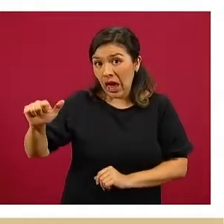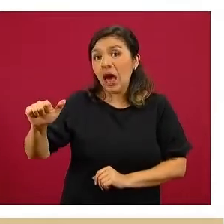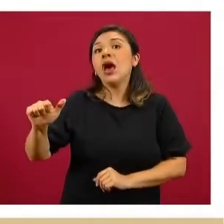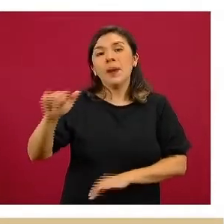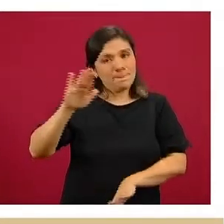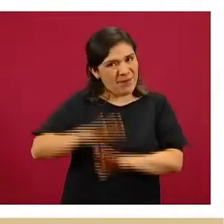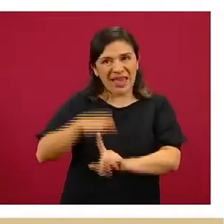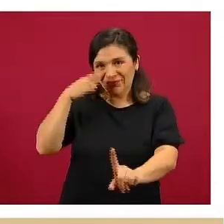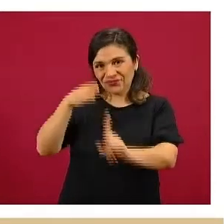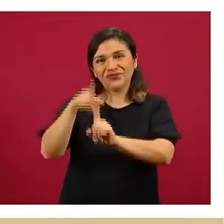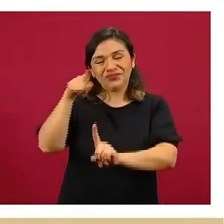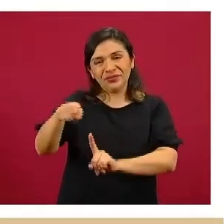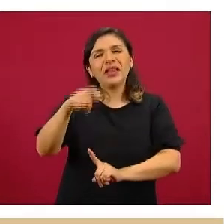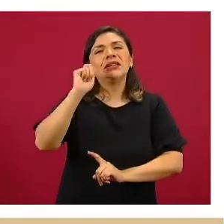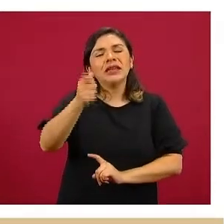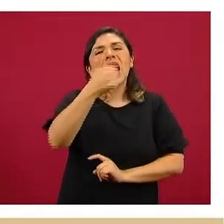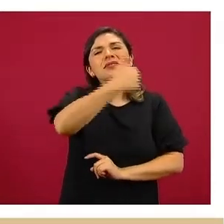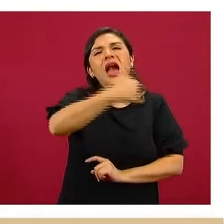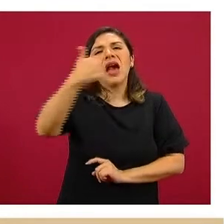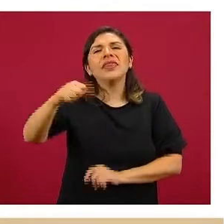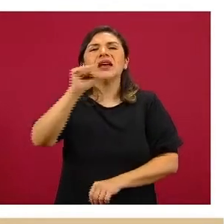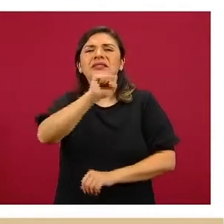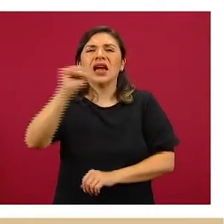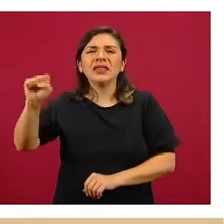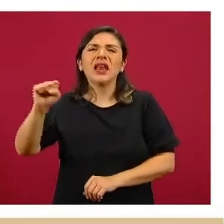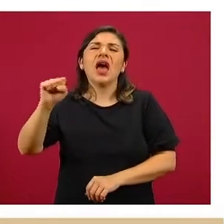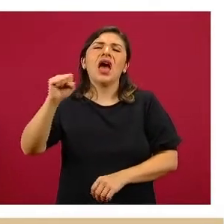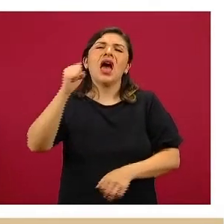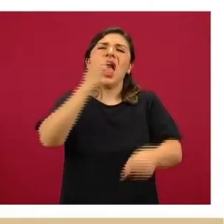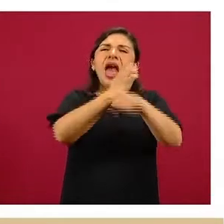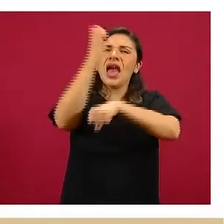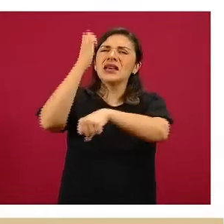en particular a cada una de las Secretarías de Salud en las